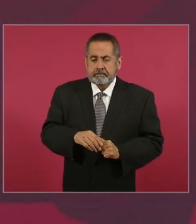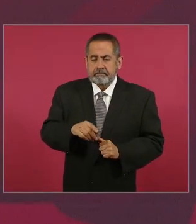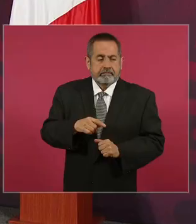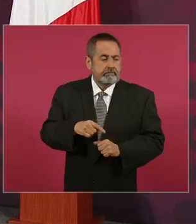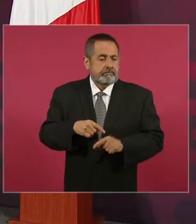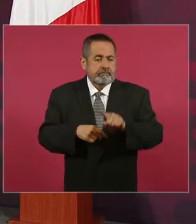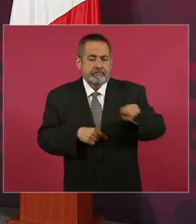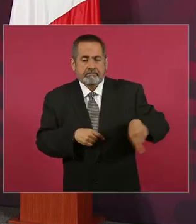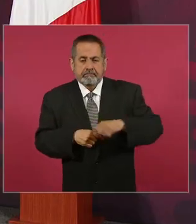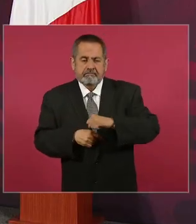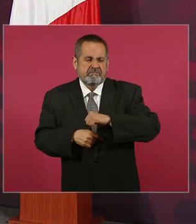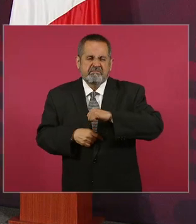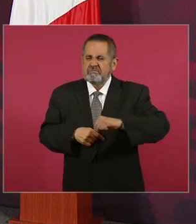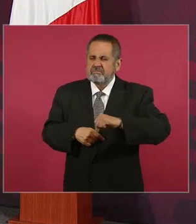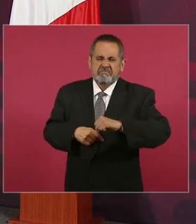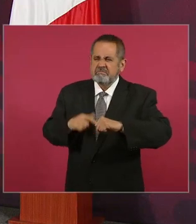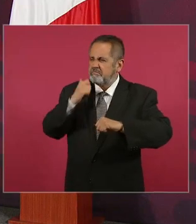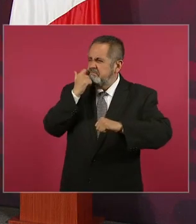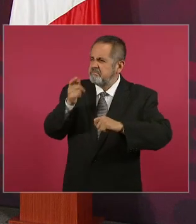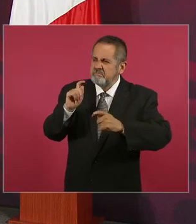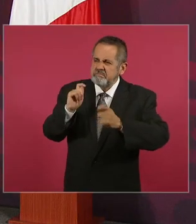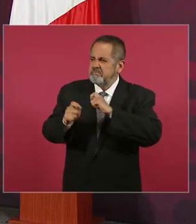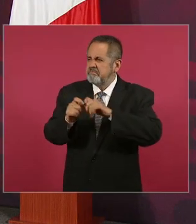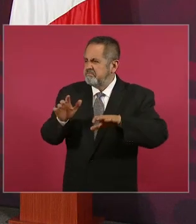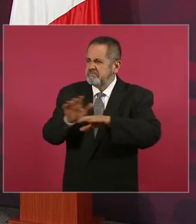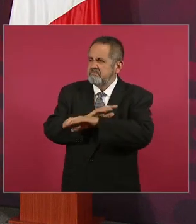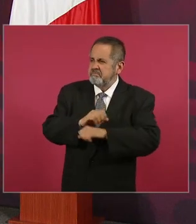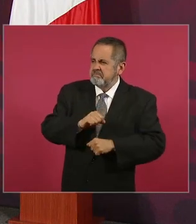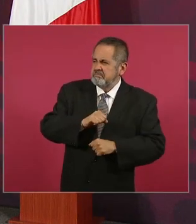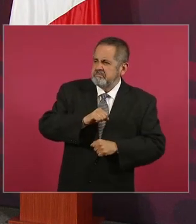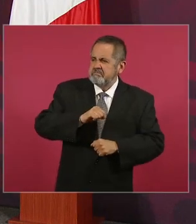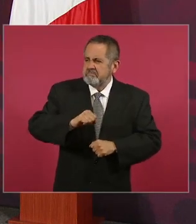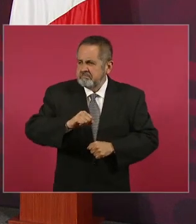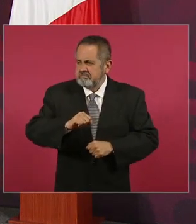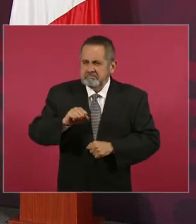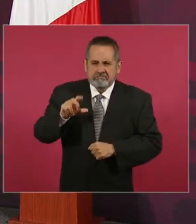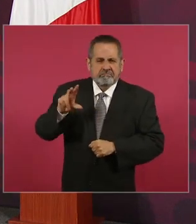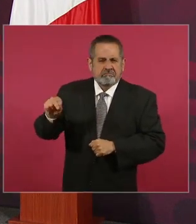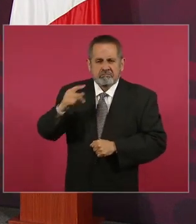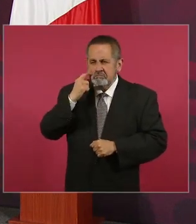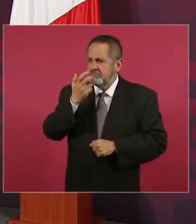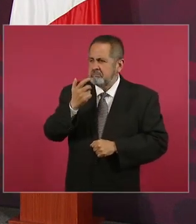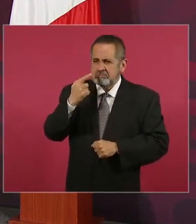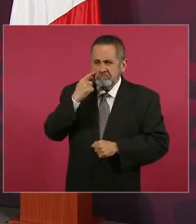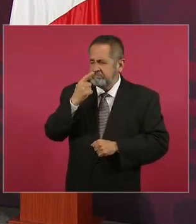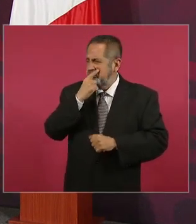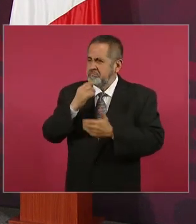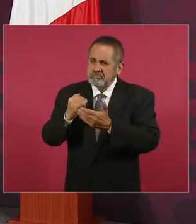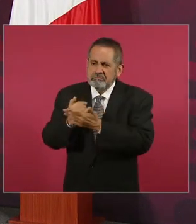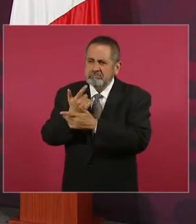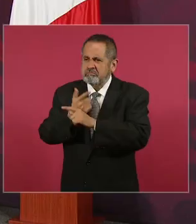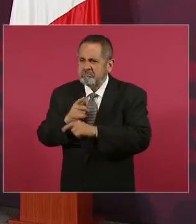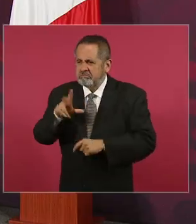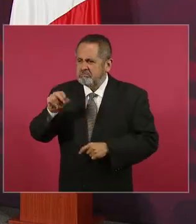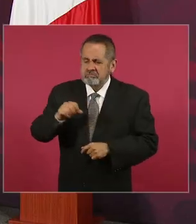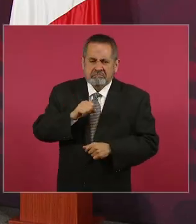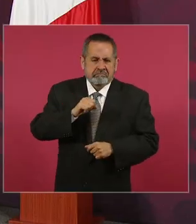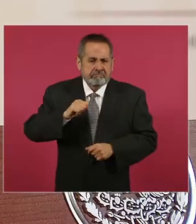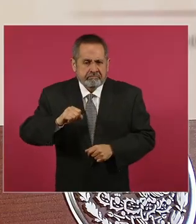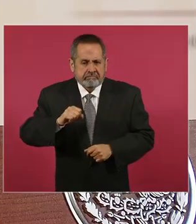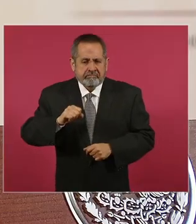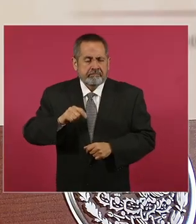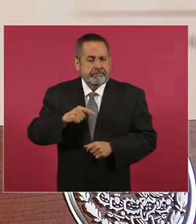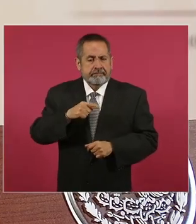resistencia al cambio, de resistencia a la democracia, de falta